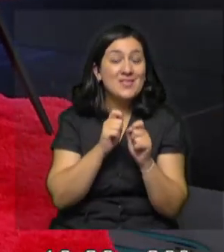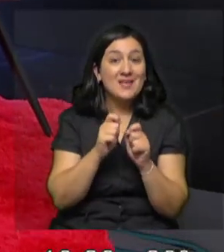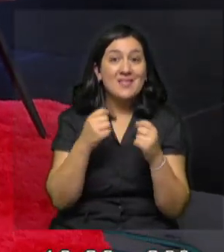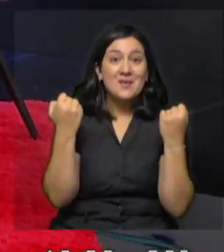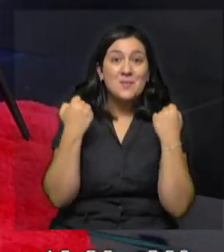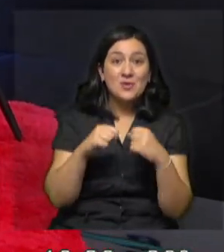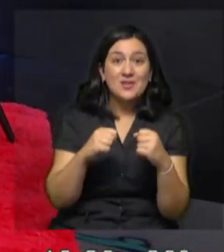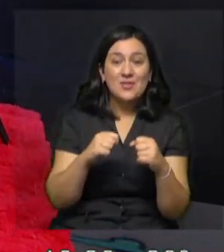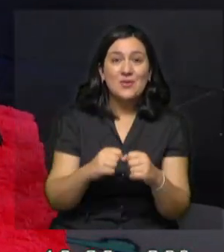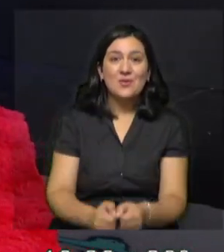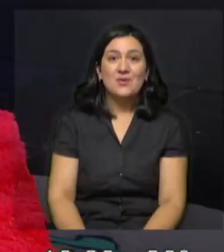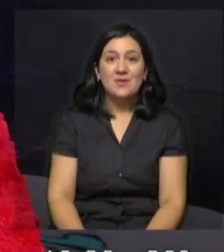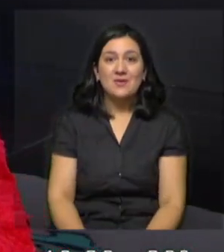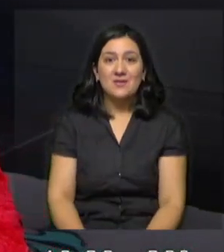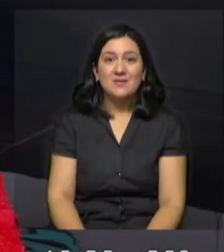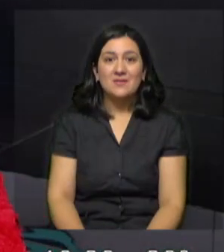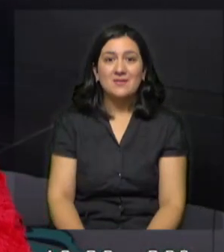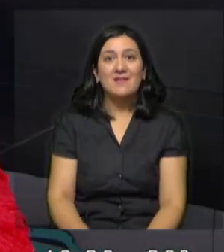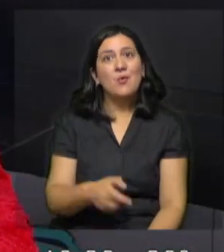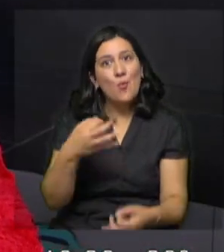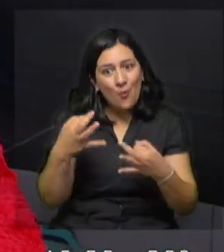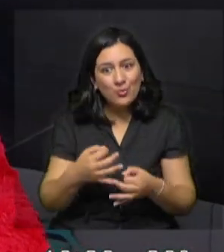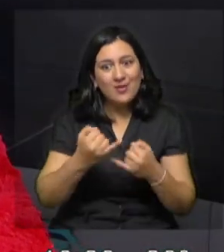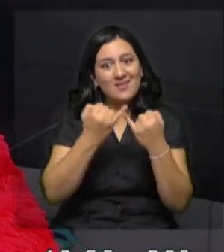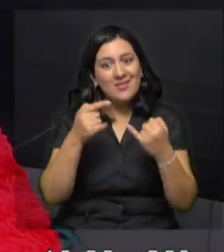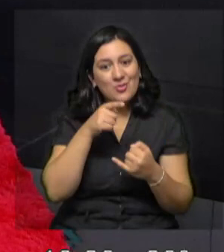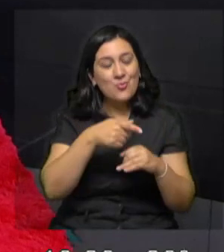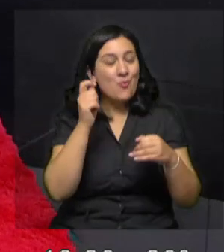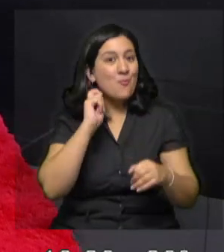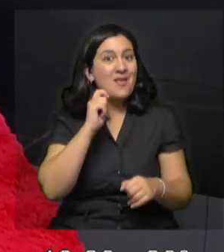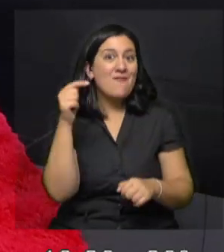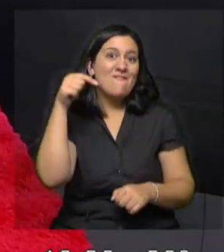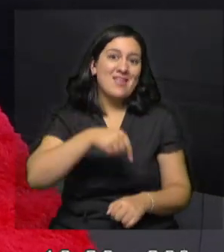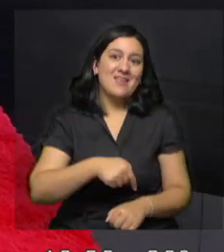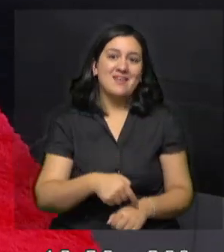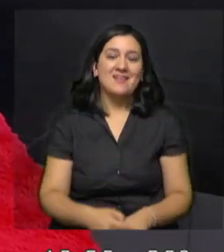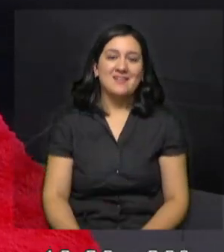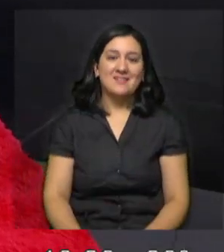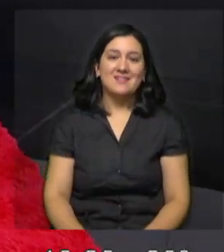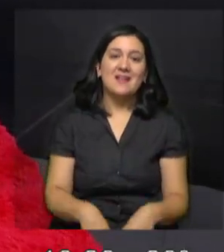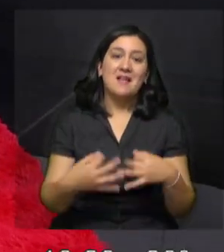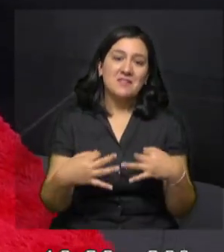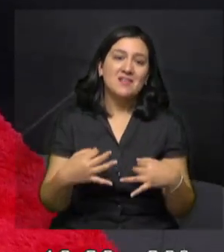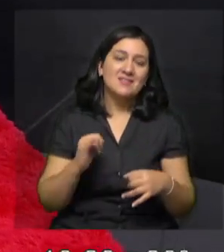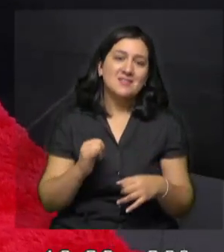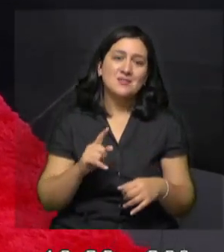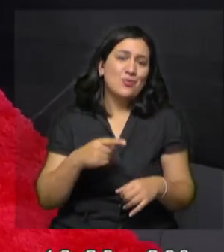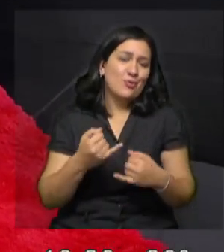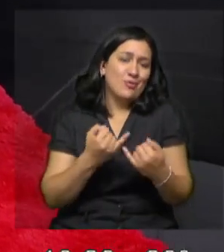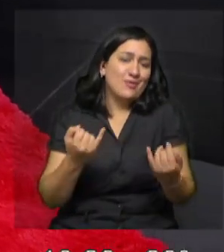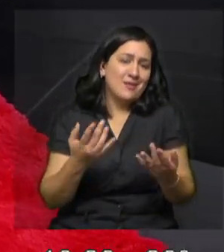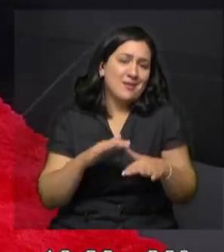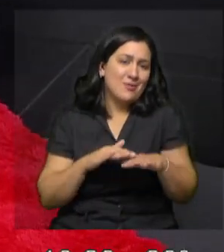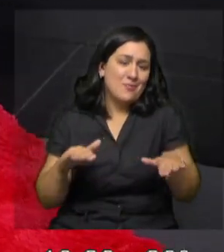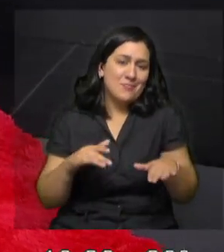deportivo, juego un poquito yo acá, merece esto, que estés acá el día de tu cumpleaños. Bueno, no, la verdad que sí. Es un día más y bueno, lo voy